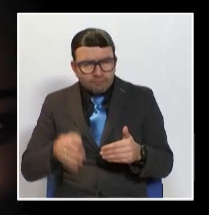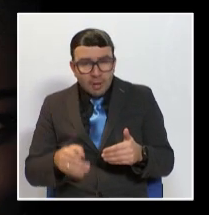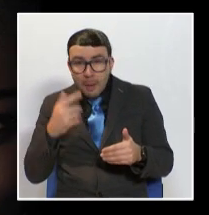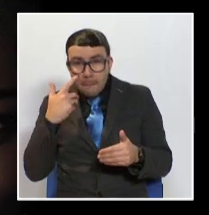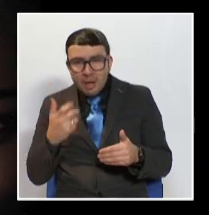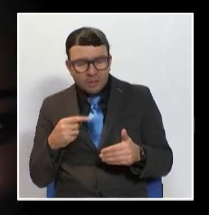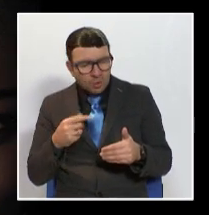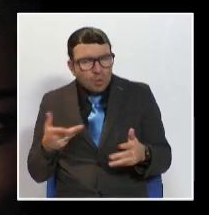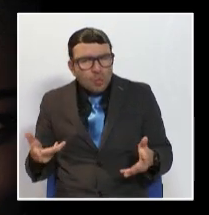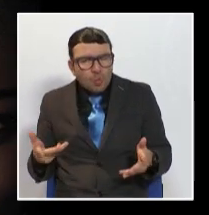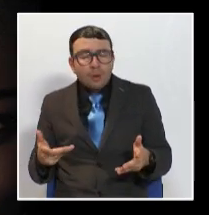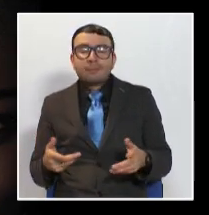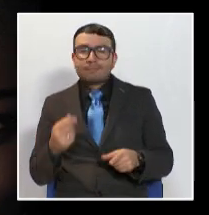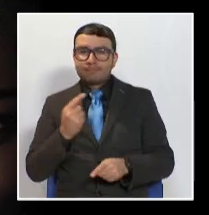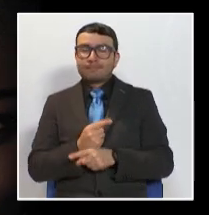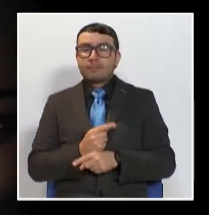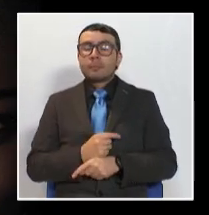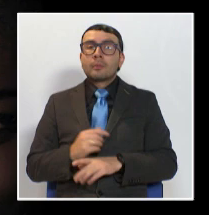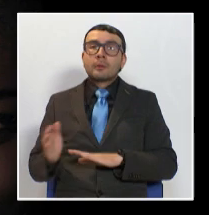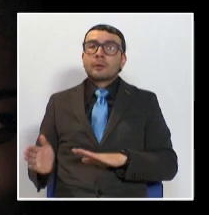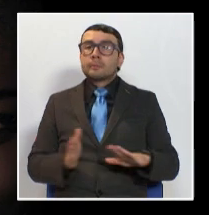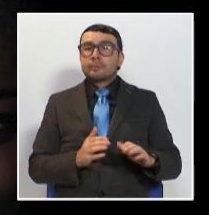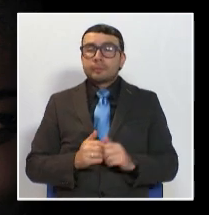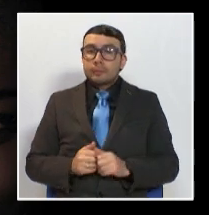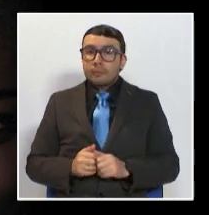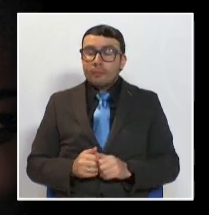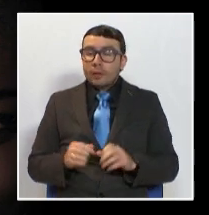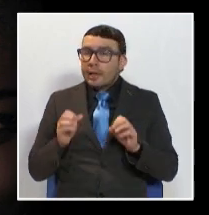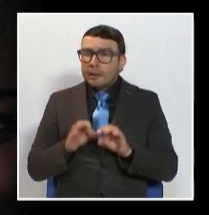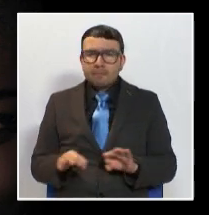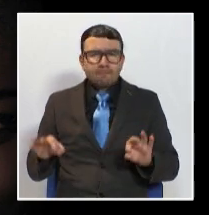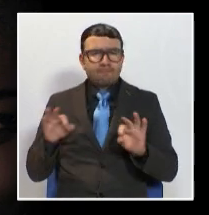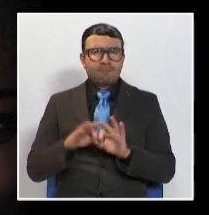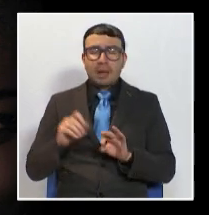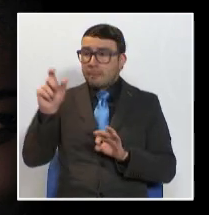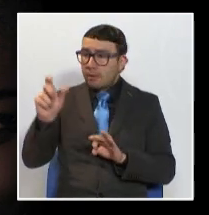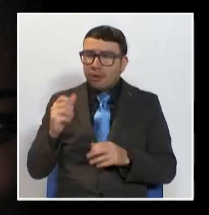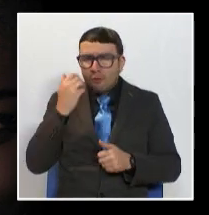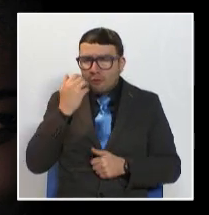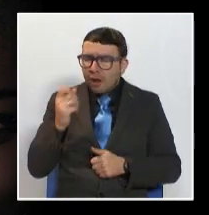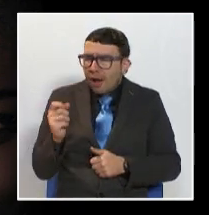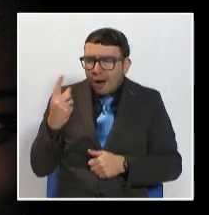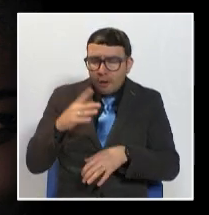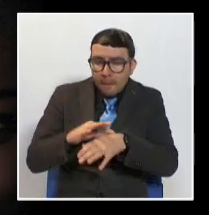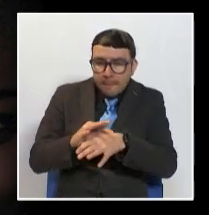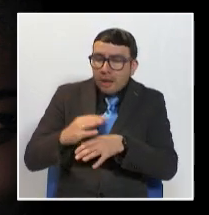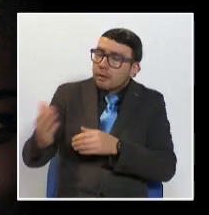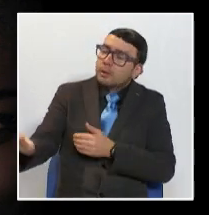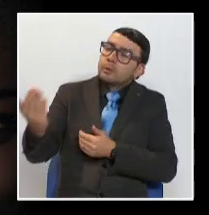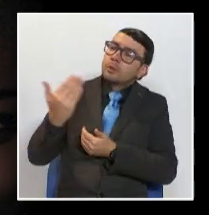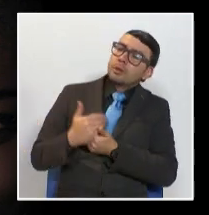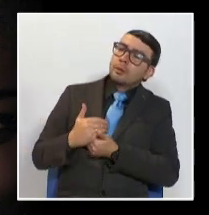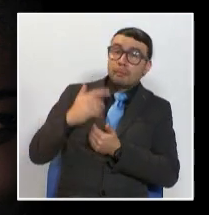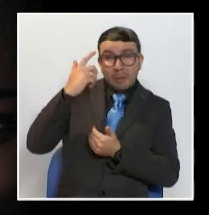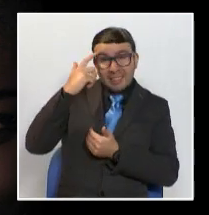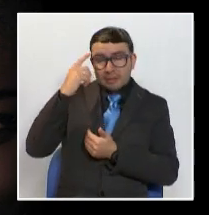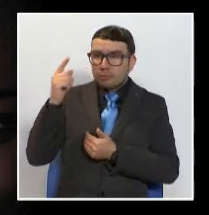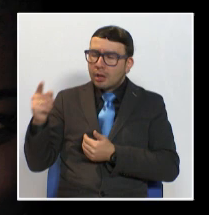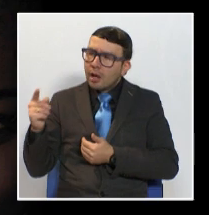paciente. Importante también, siempre que nos llega un paciente a la consulta, a veces pensamos pues el color de